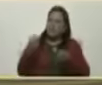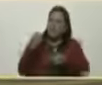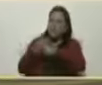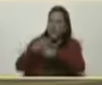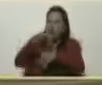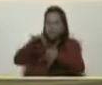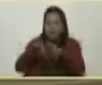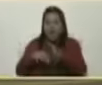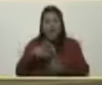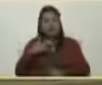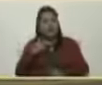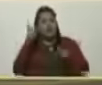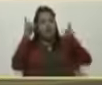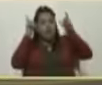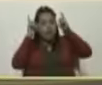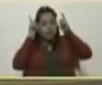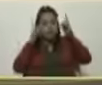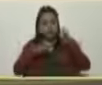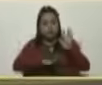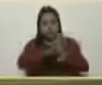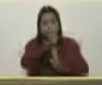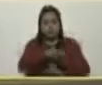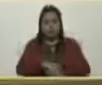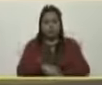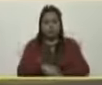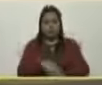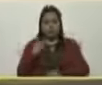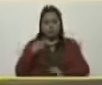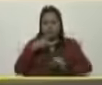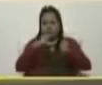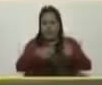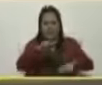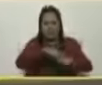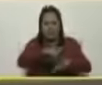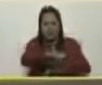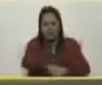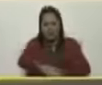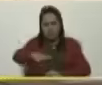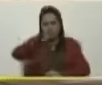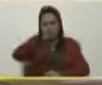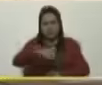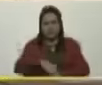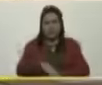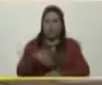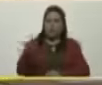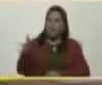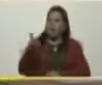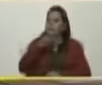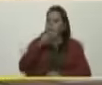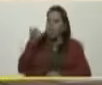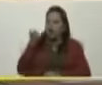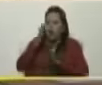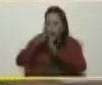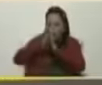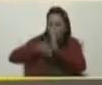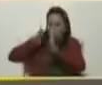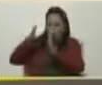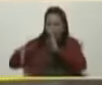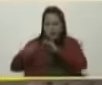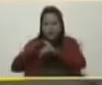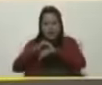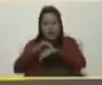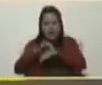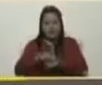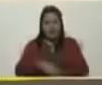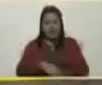ganadería. Sí, bueno, desde muy niño con mis padres, bueno, nos ¿cuál dedicamos. ¿Cuál es el mejor corte que hay? Bueno, el